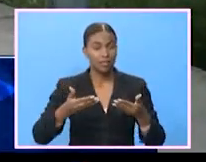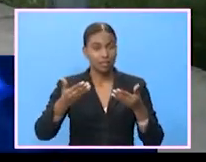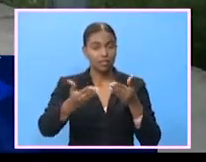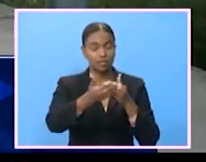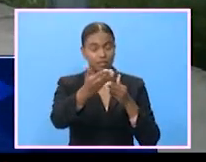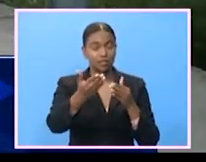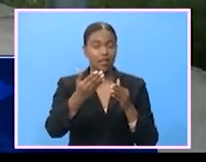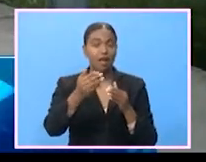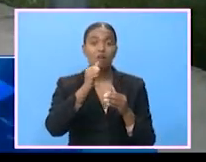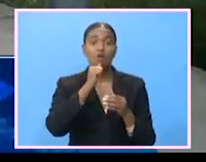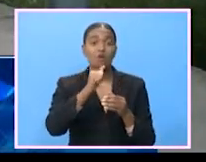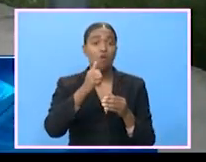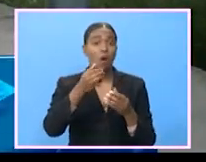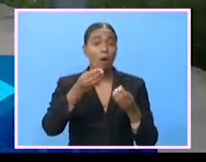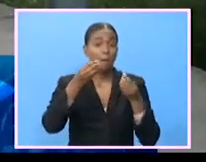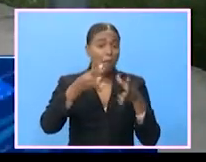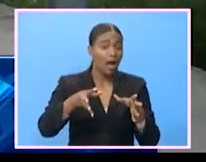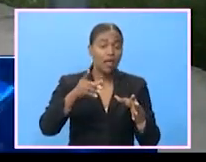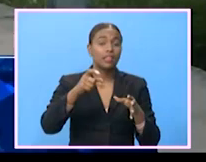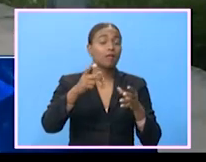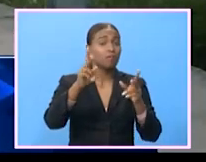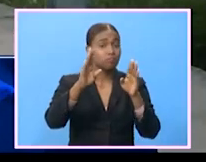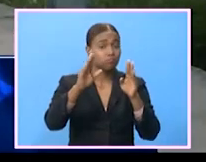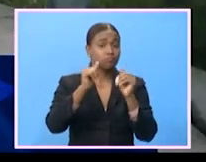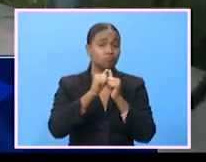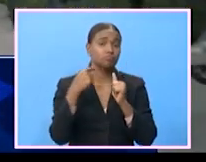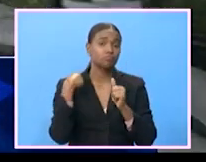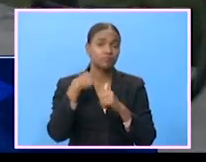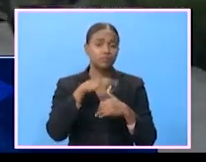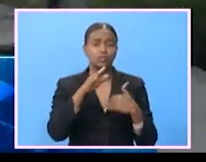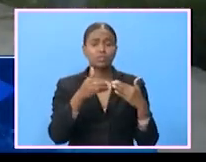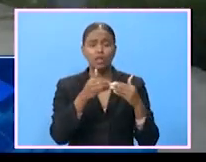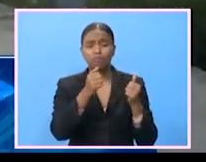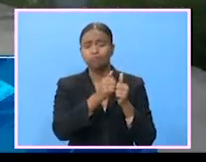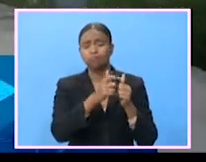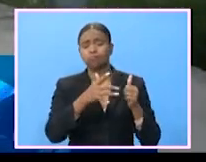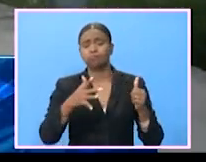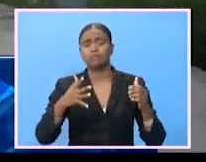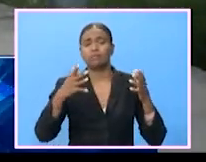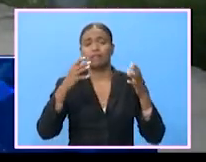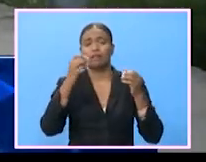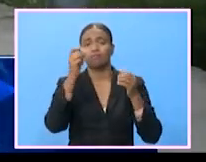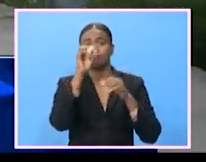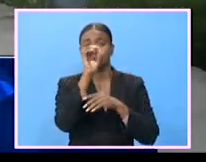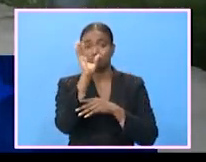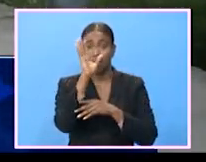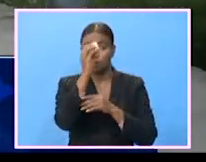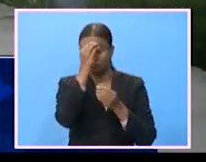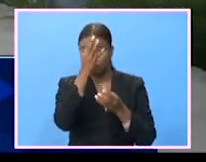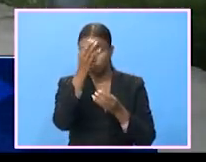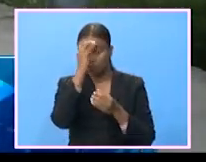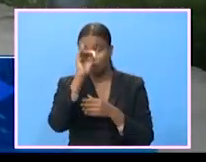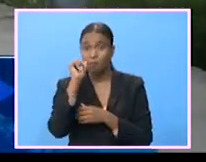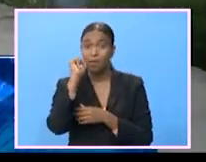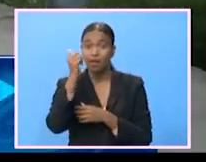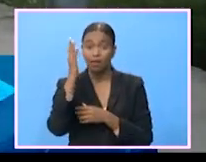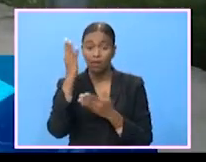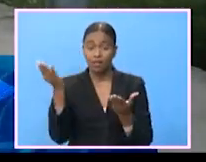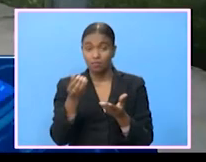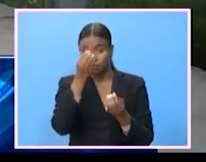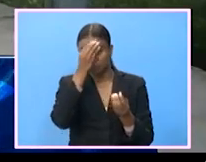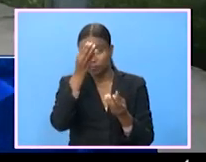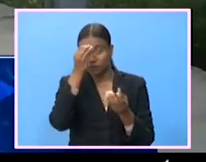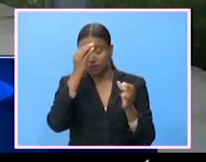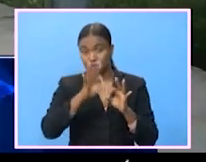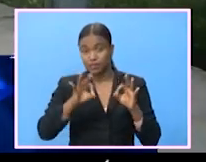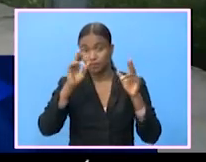que no se pierdan todo lo que estaremos acá desarrollando para ustedes, esta amplísima cobertura. Les recuerdo que mañana tendremos por acá importantes